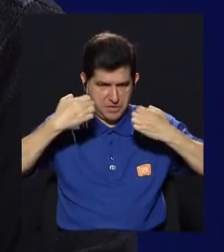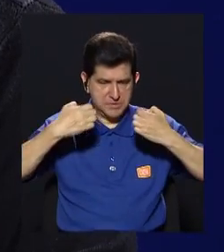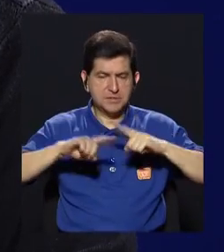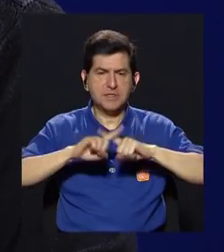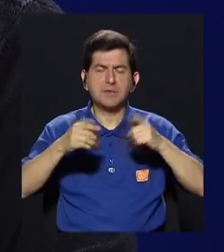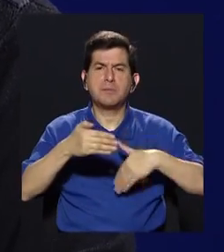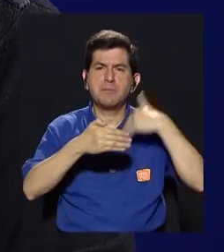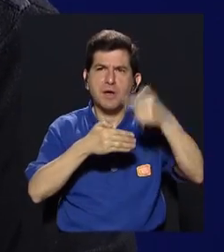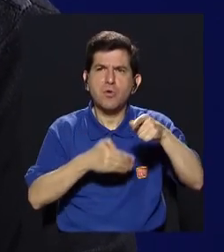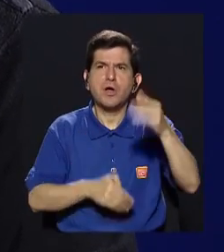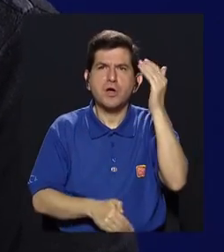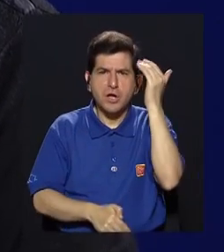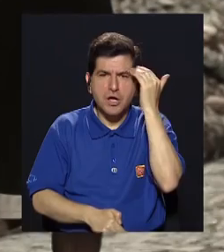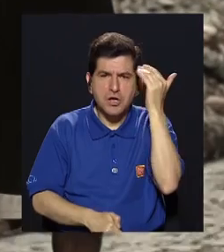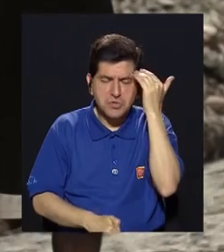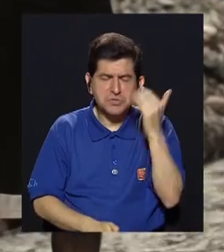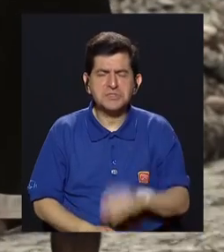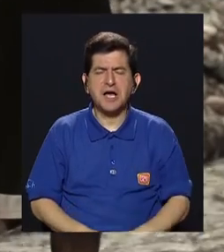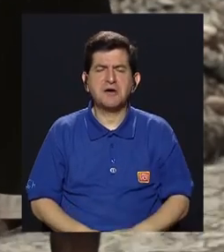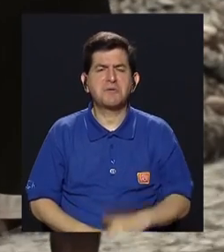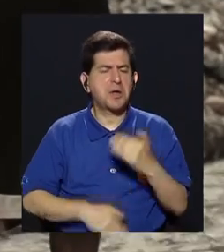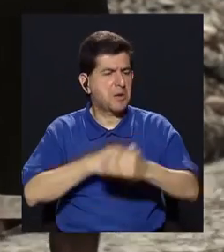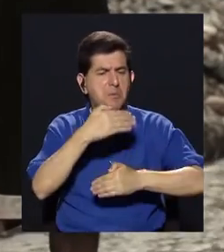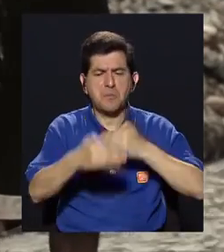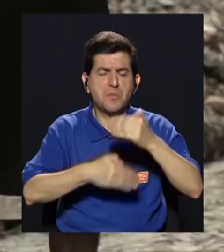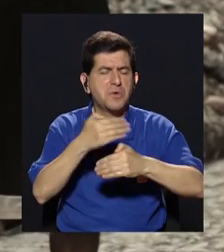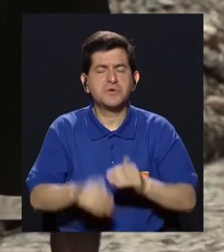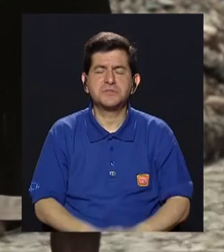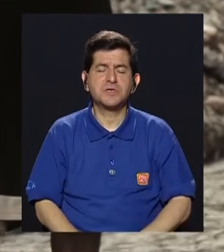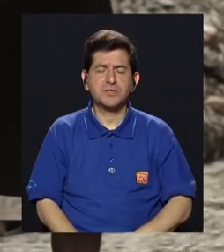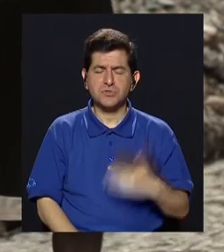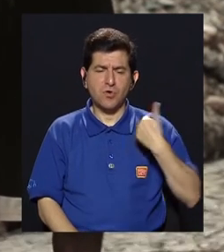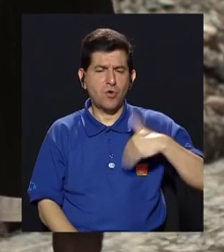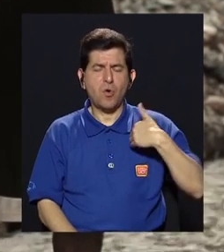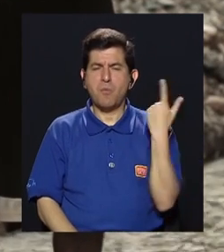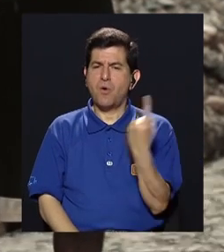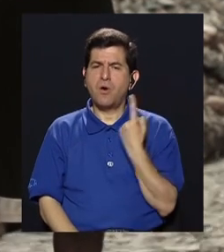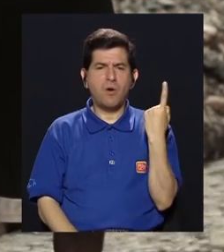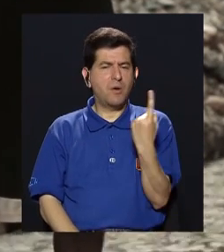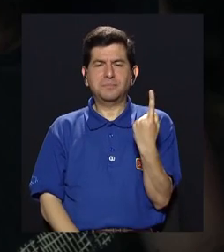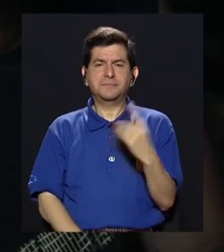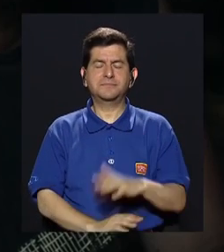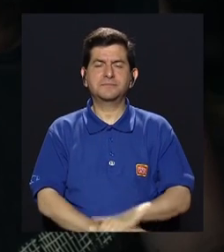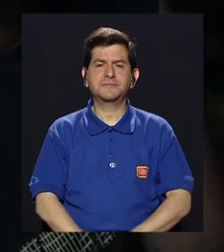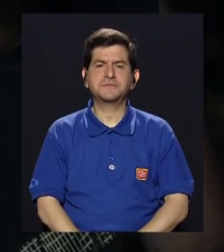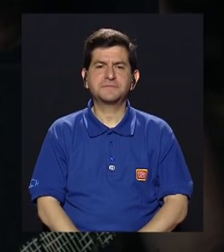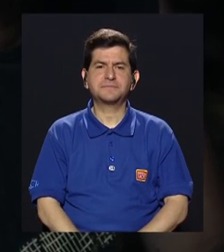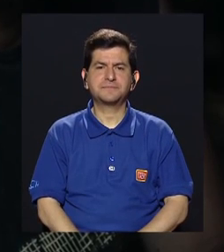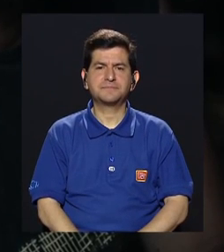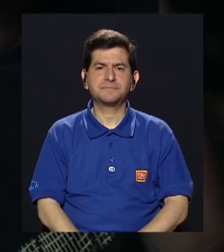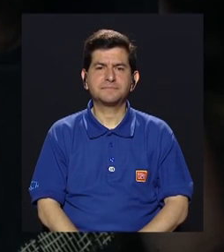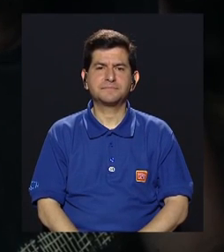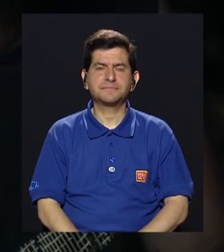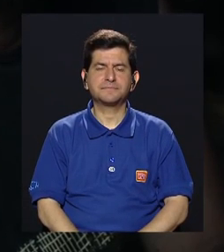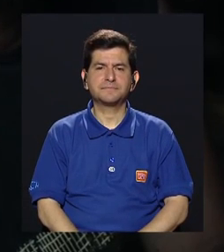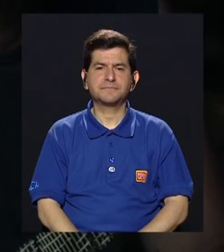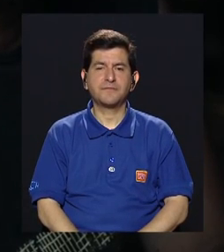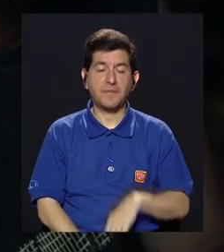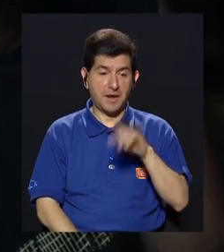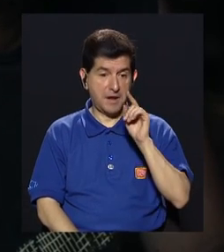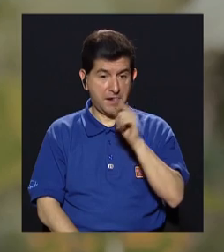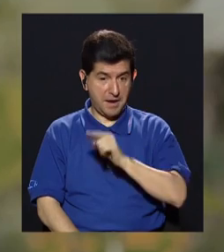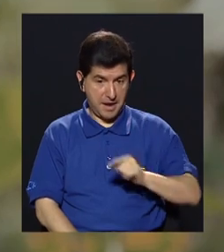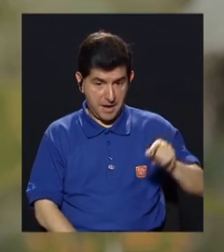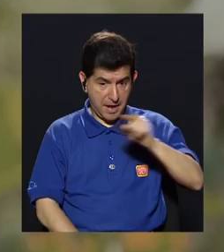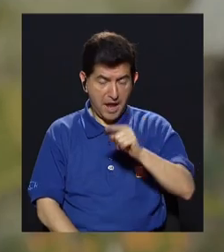porque ellos se saben solos ellos se saben hombres solos ellos saben que que han